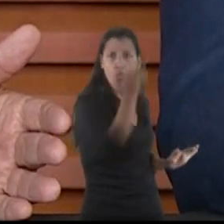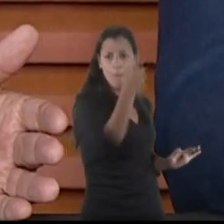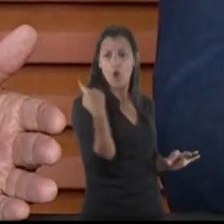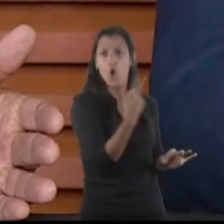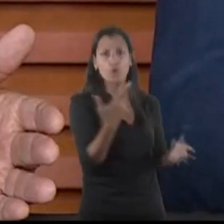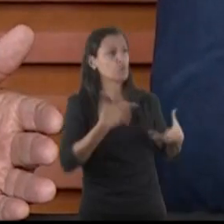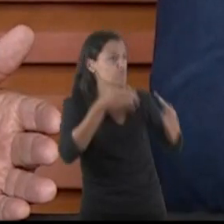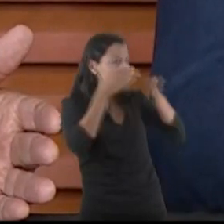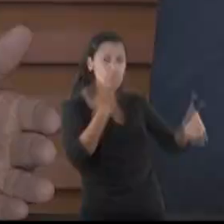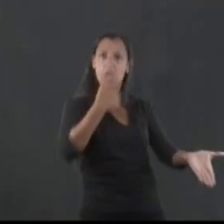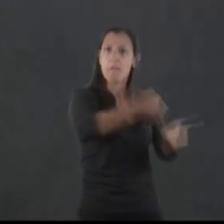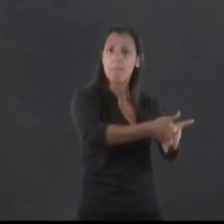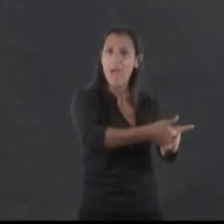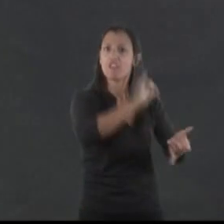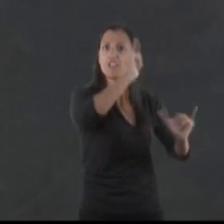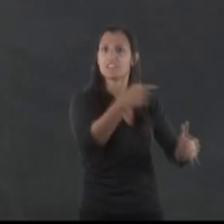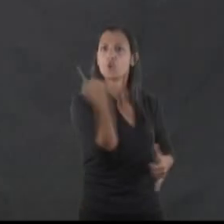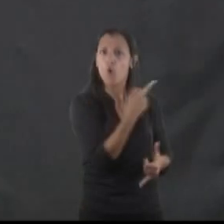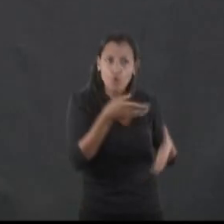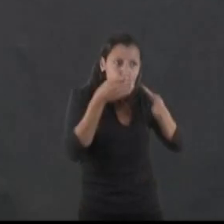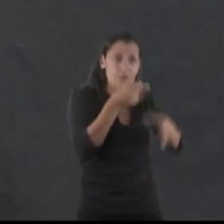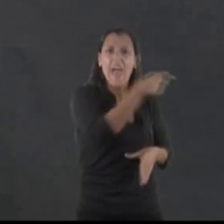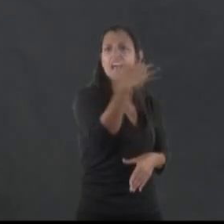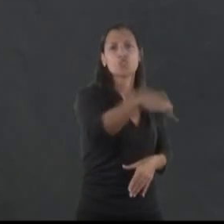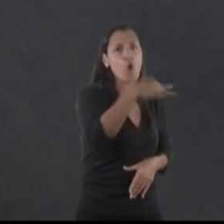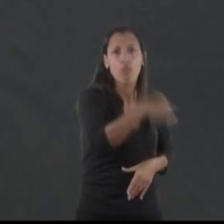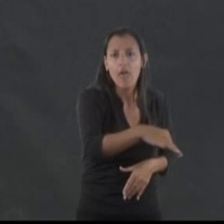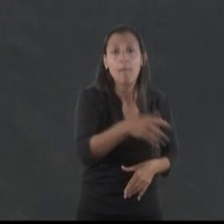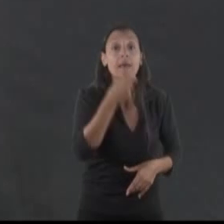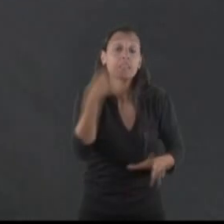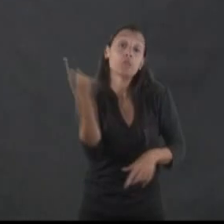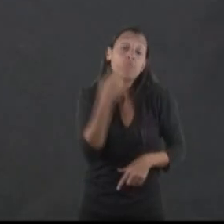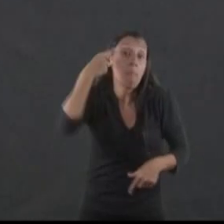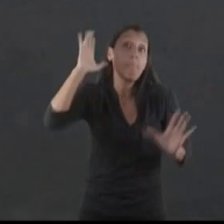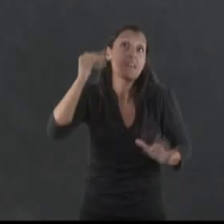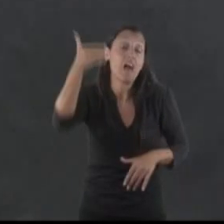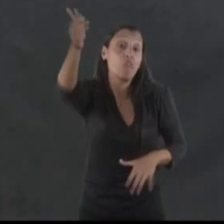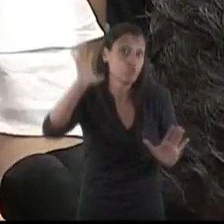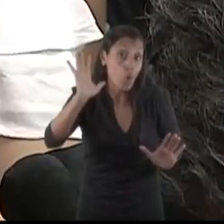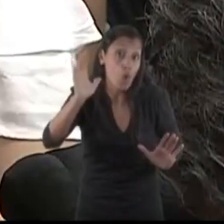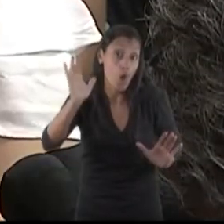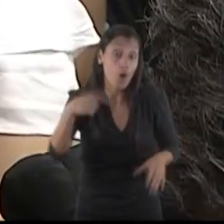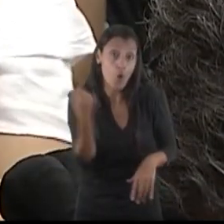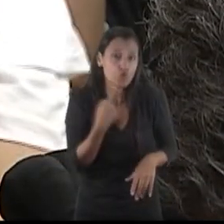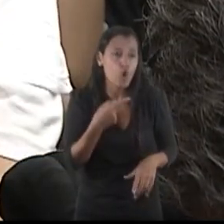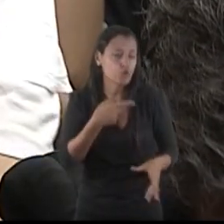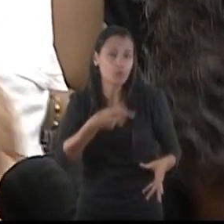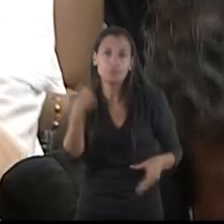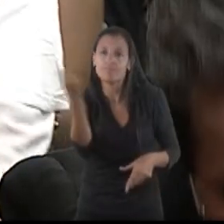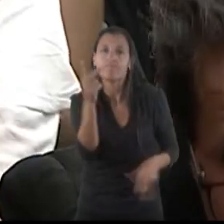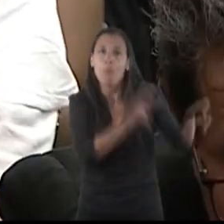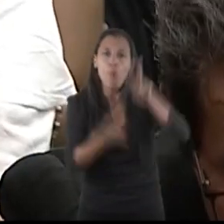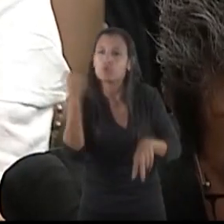podemos invertir como Estado. Hacer eso es lo que debemos hacer si es que pensamos en el futuro. La